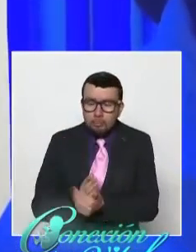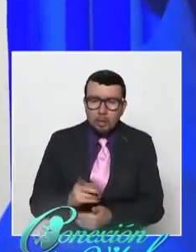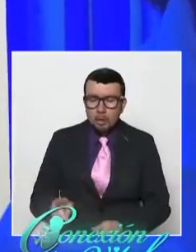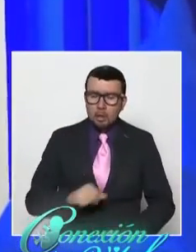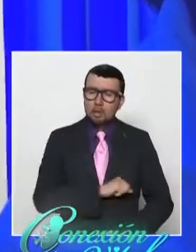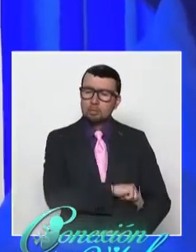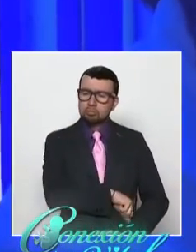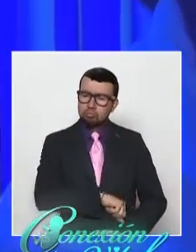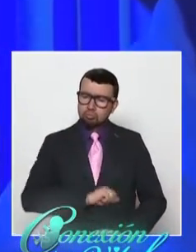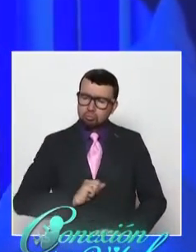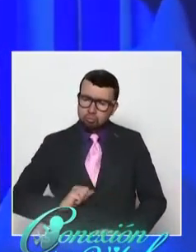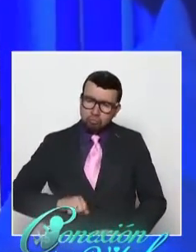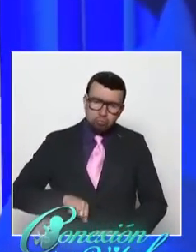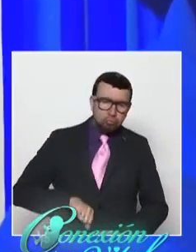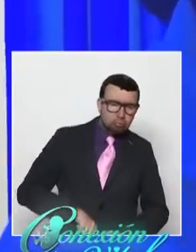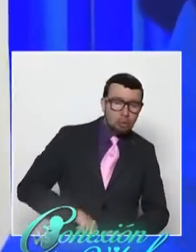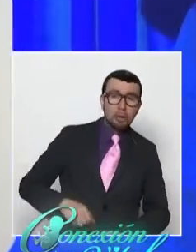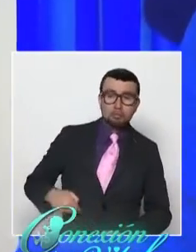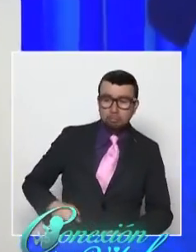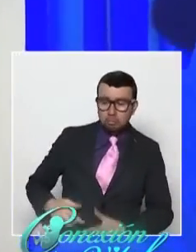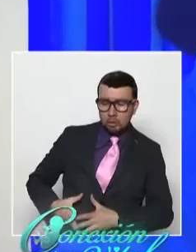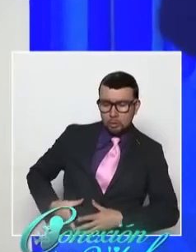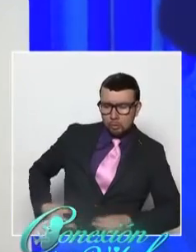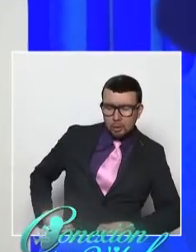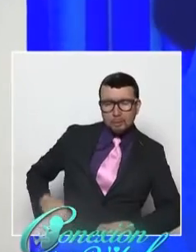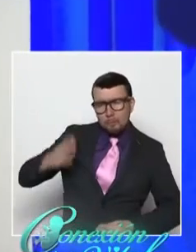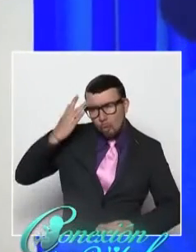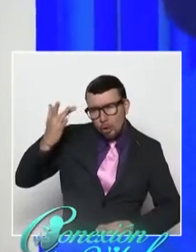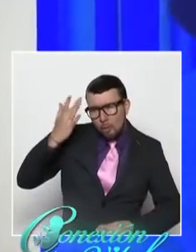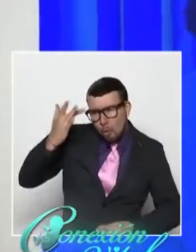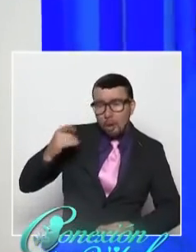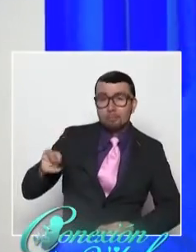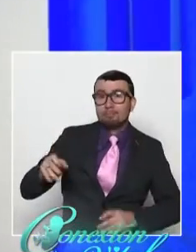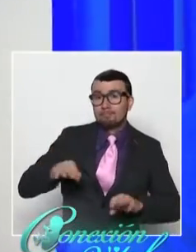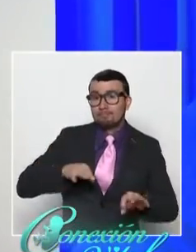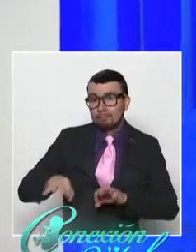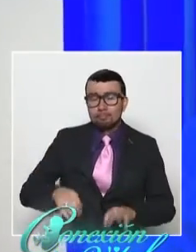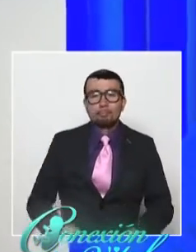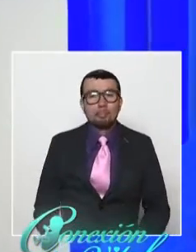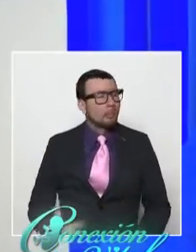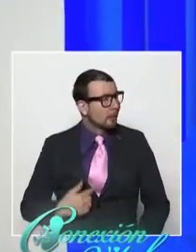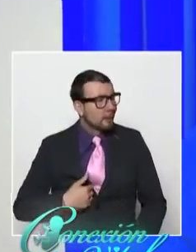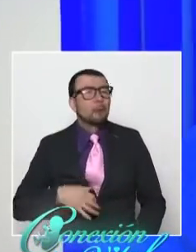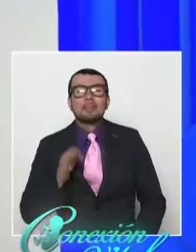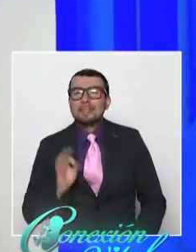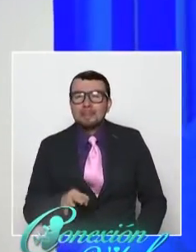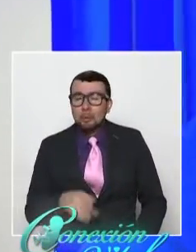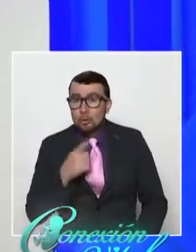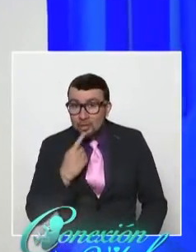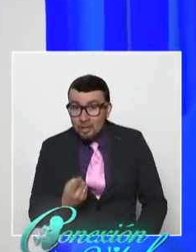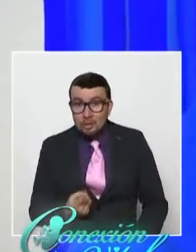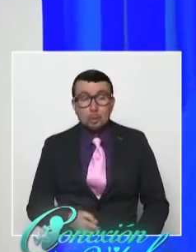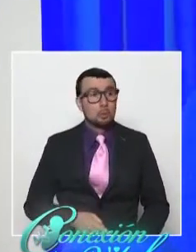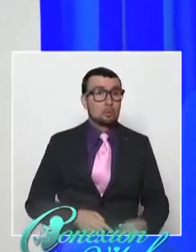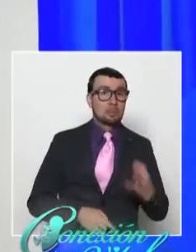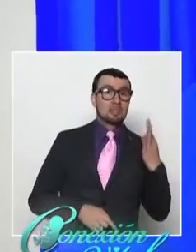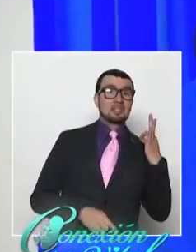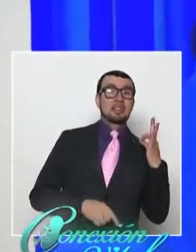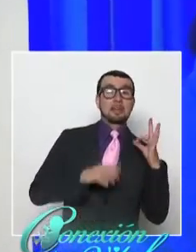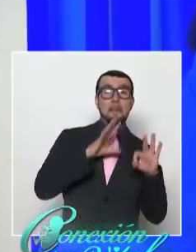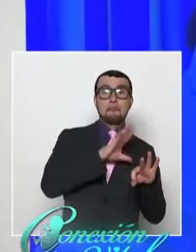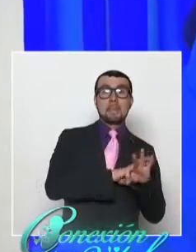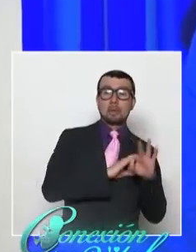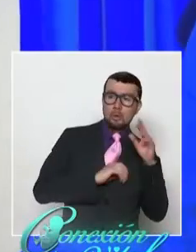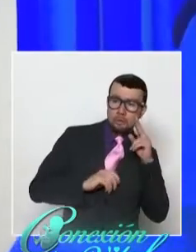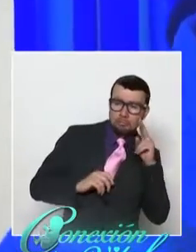algún signo de obstrucción, claro, que explique el cuadro que está pasando. Como siempre he dicho que seis ojos ven más que dos, nosotros vemos